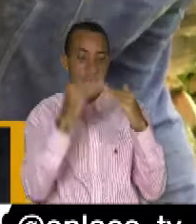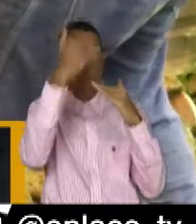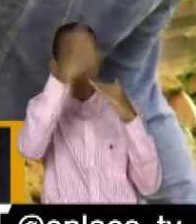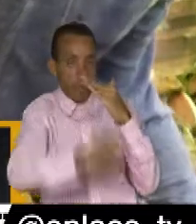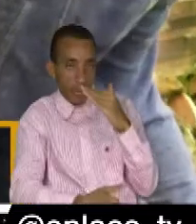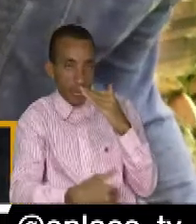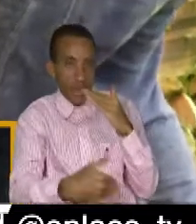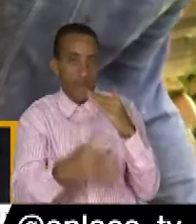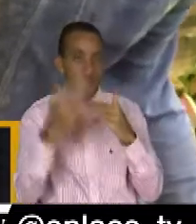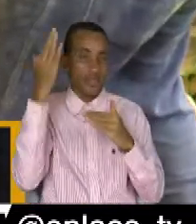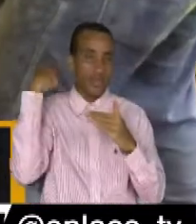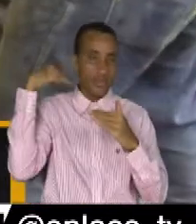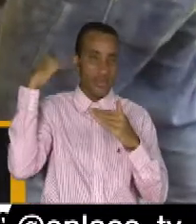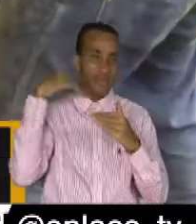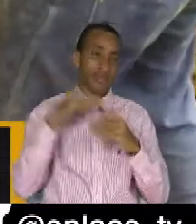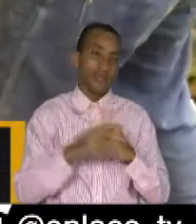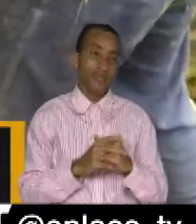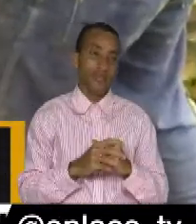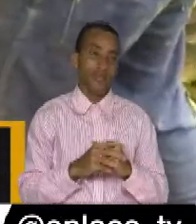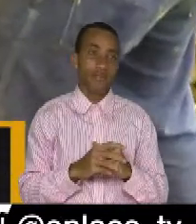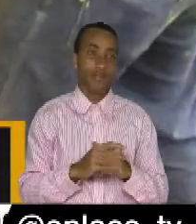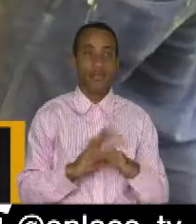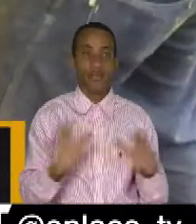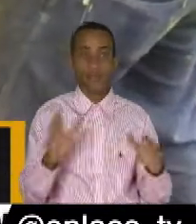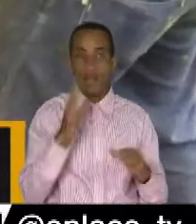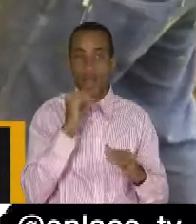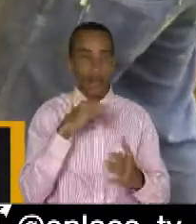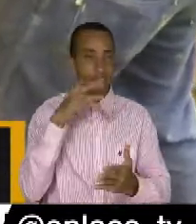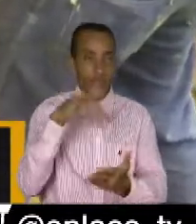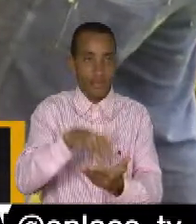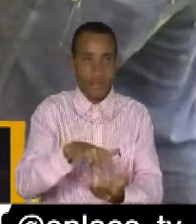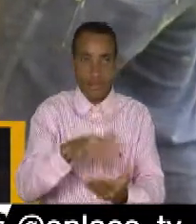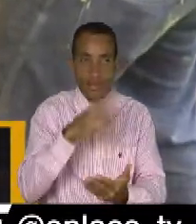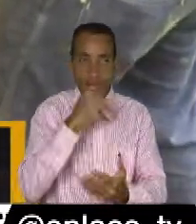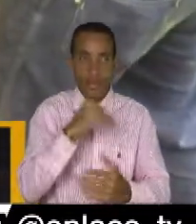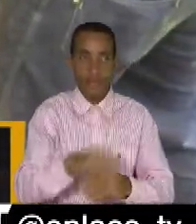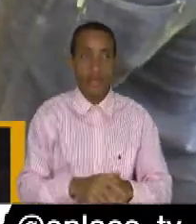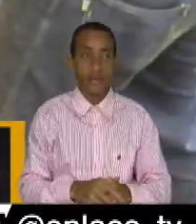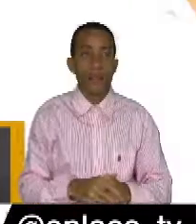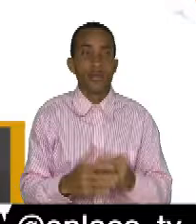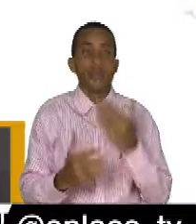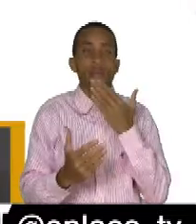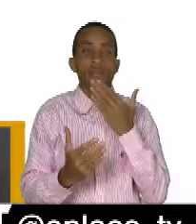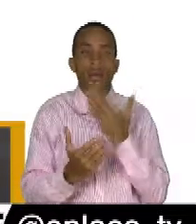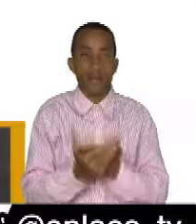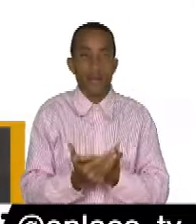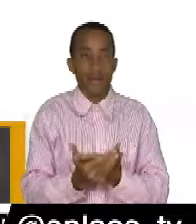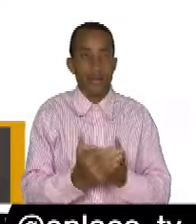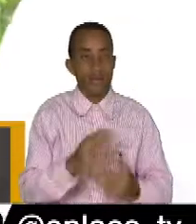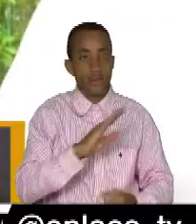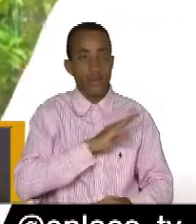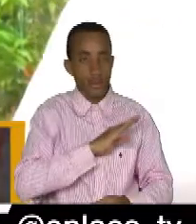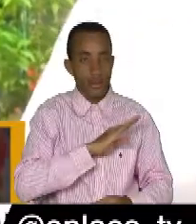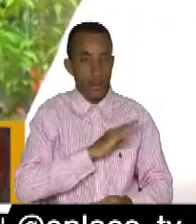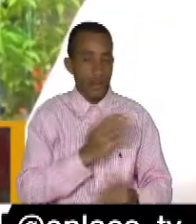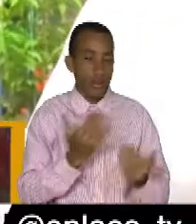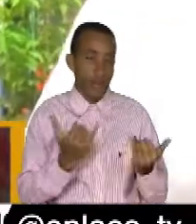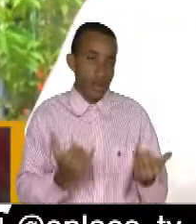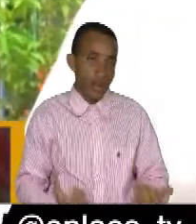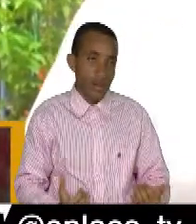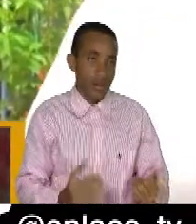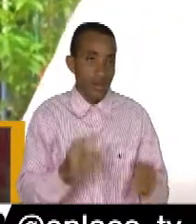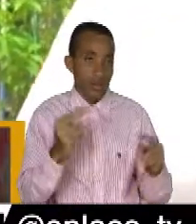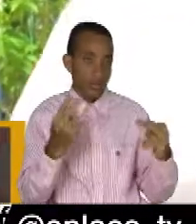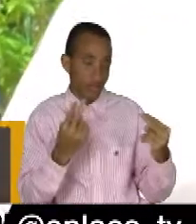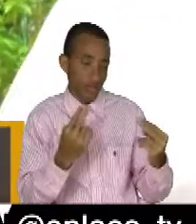atrás, y no hicieron presencia los señores. Pues yo le agradezco al señor alcalde que en estos momentos, si me está viendo, pues